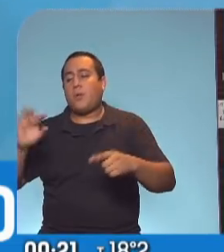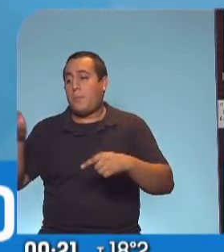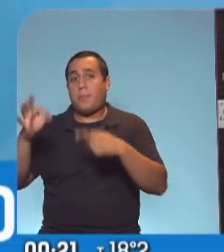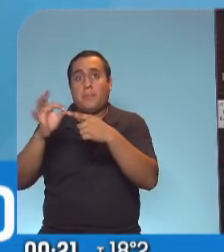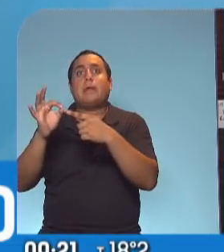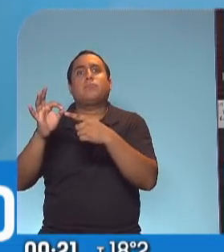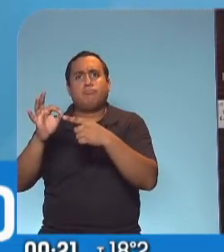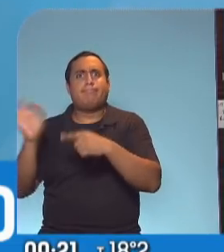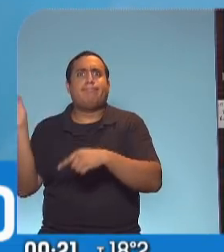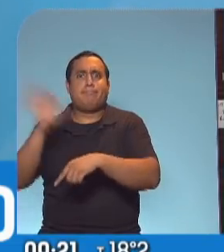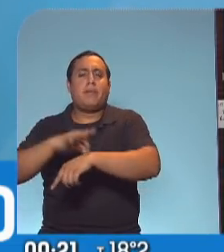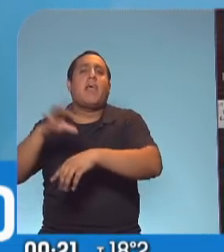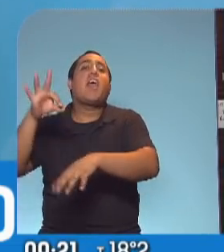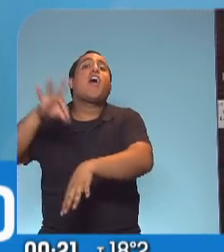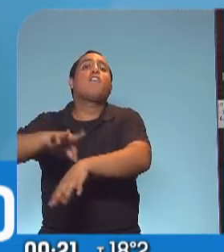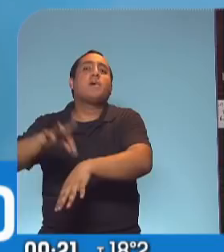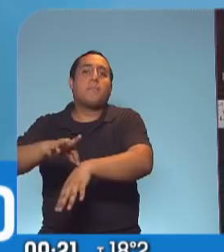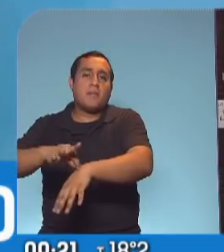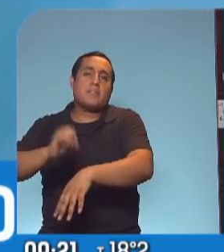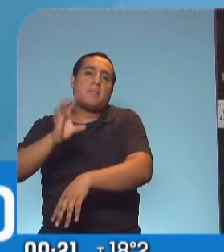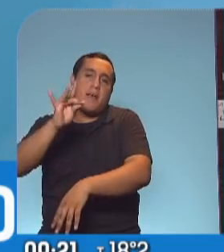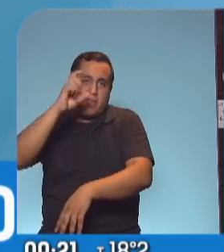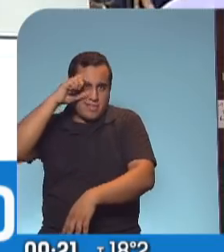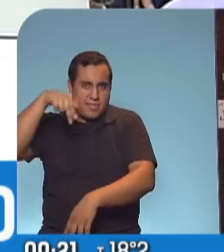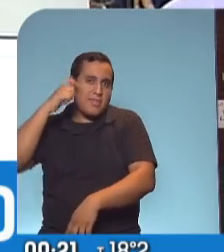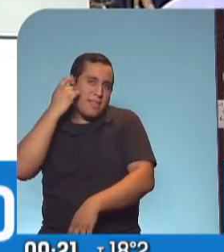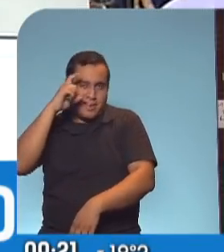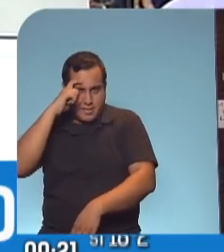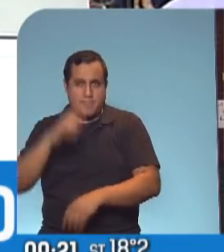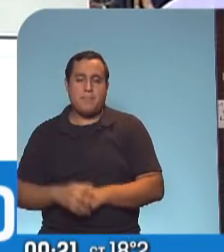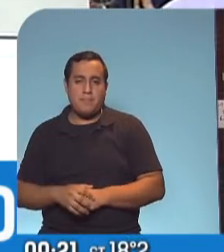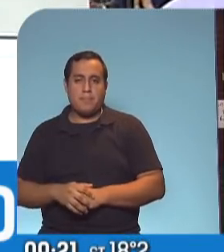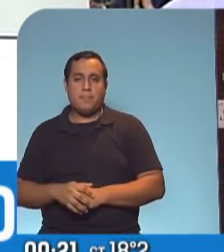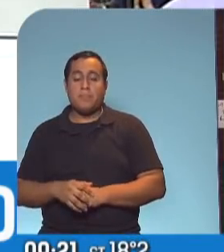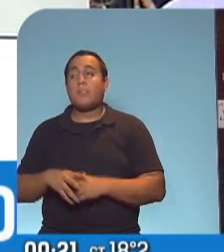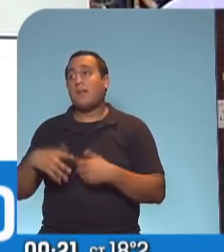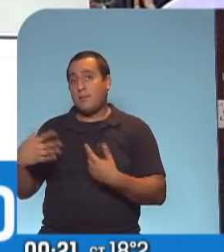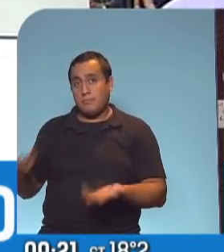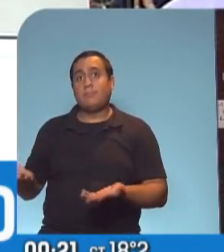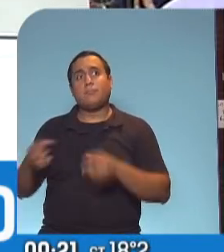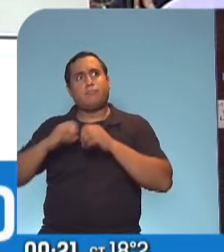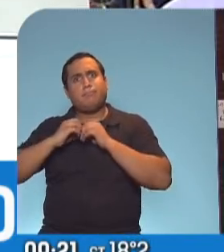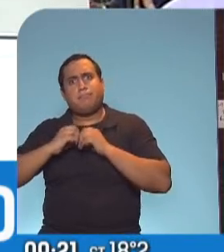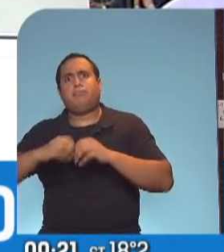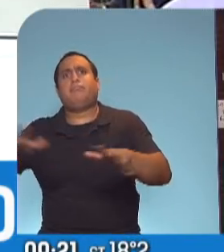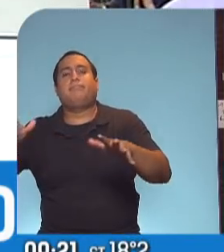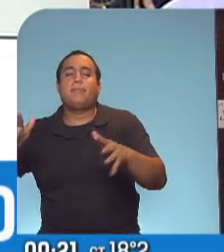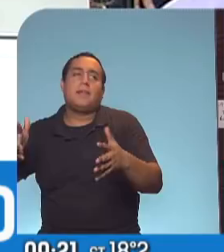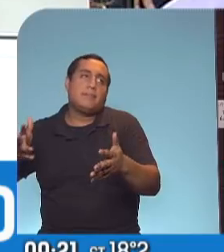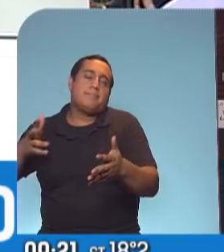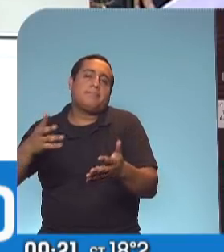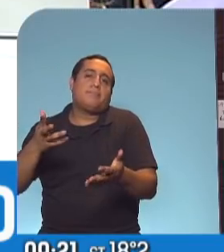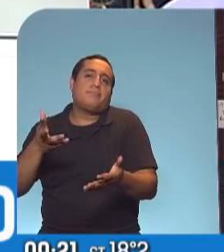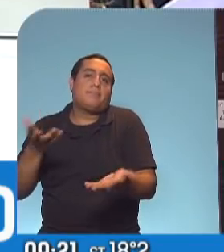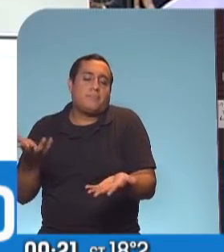responsable de la transmisión de la enfermedad por el virus dengue. Sin duda la pandemia atraviesa nuestra cotidianeidad, pero